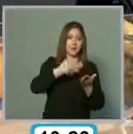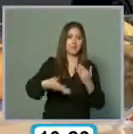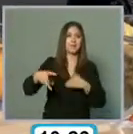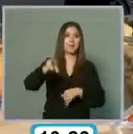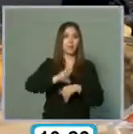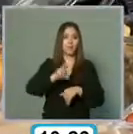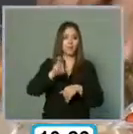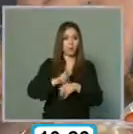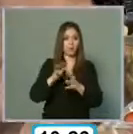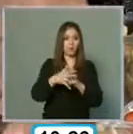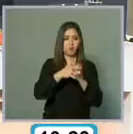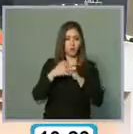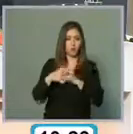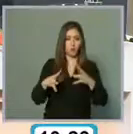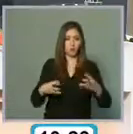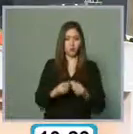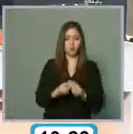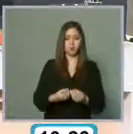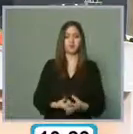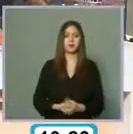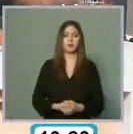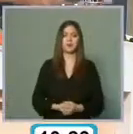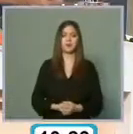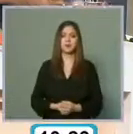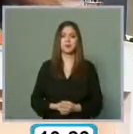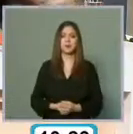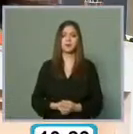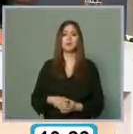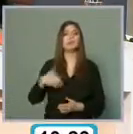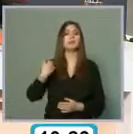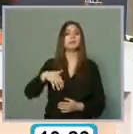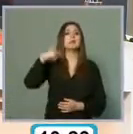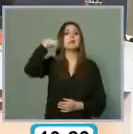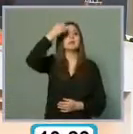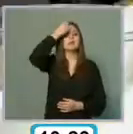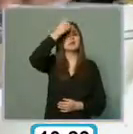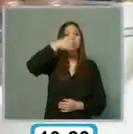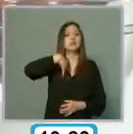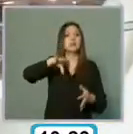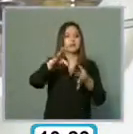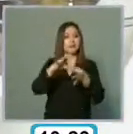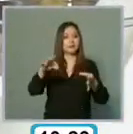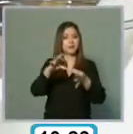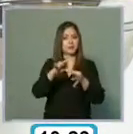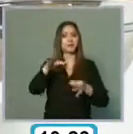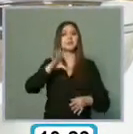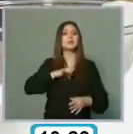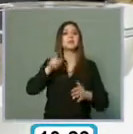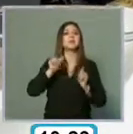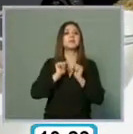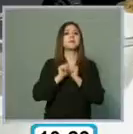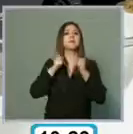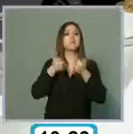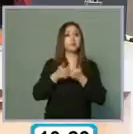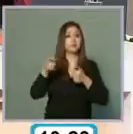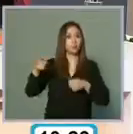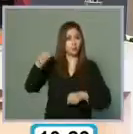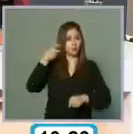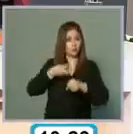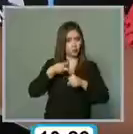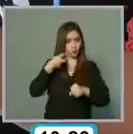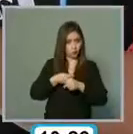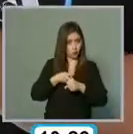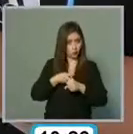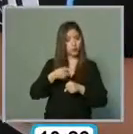mezclamos bien. Aquí te doy el batidor, muy bien. Va. Ok, algo que olvidé comentar de este lado. Tengo mi pan duro, No, hombre, remojado. aquí viene lo bueno. Viene lo